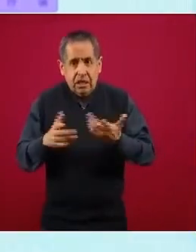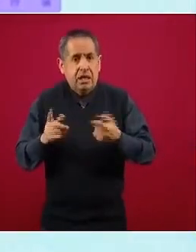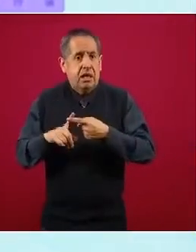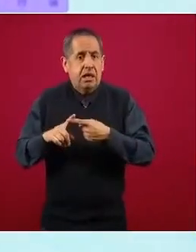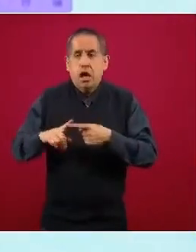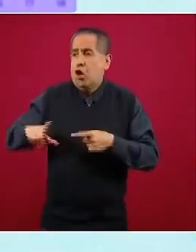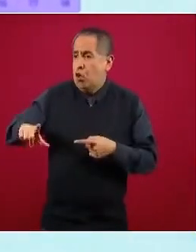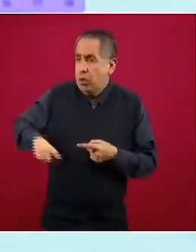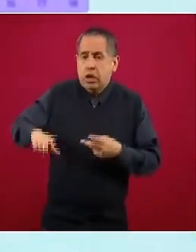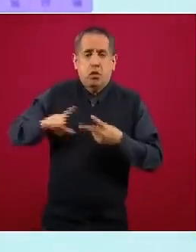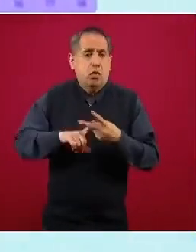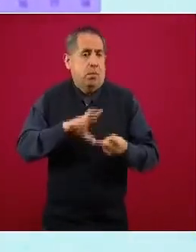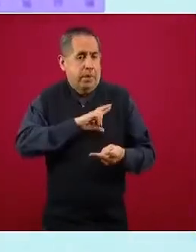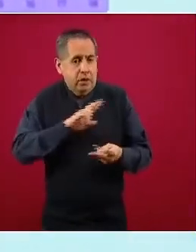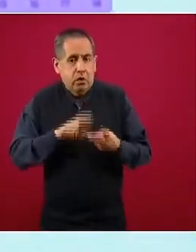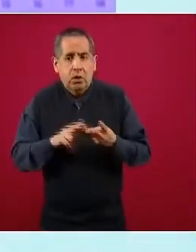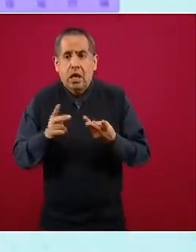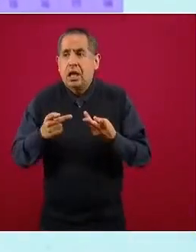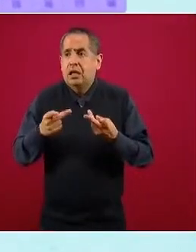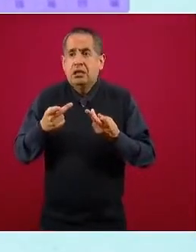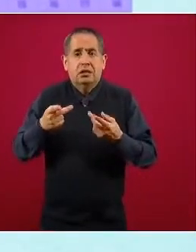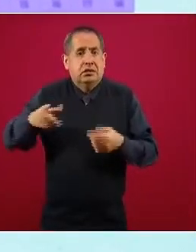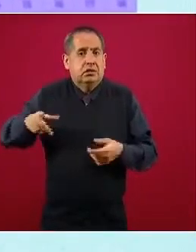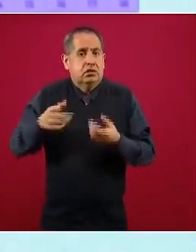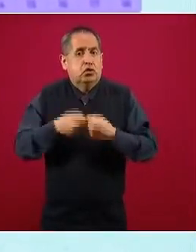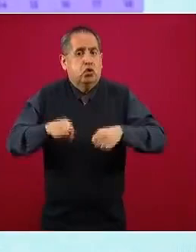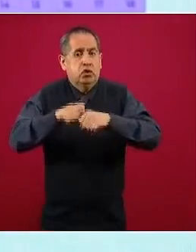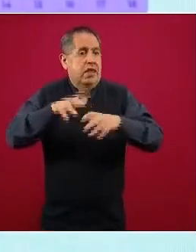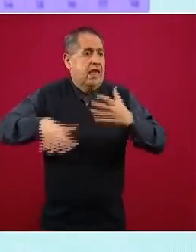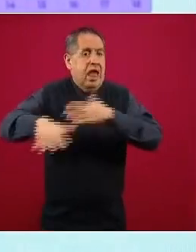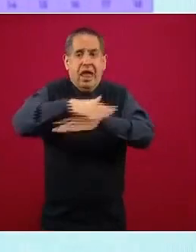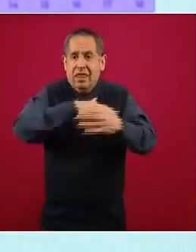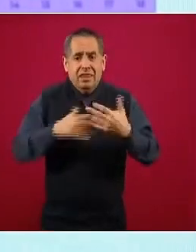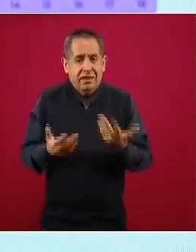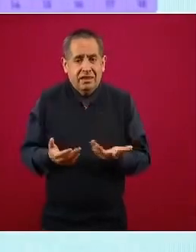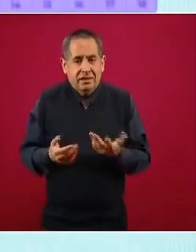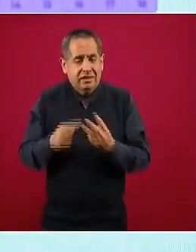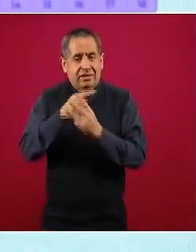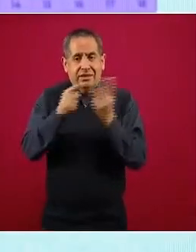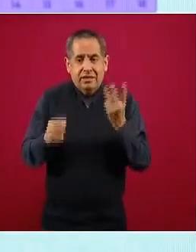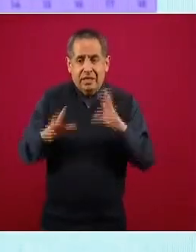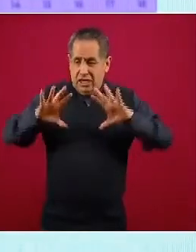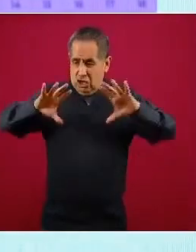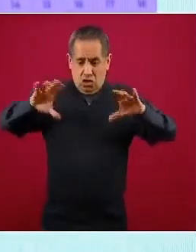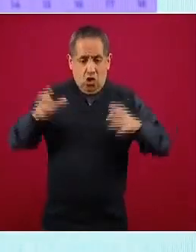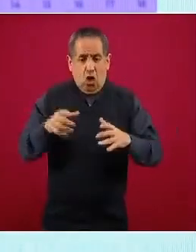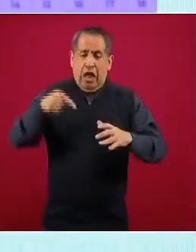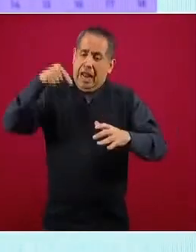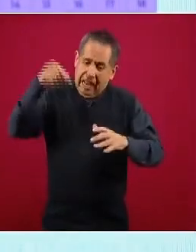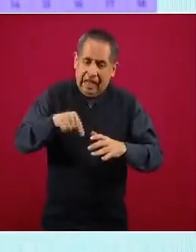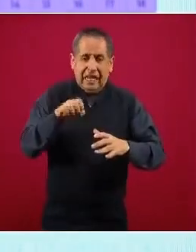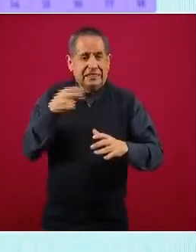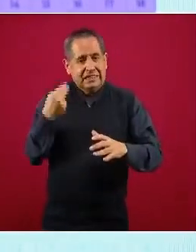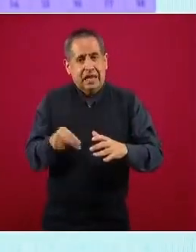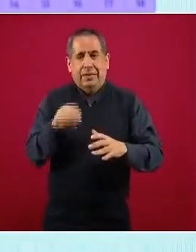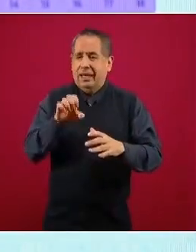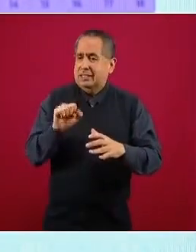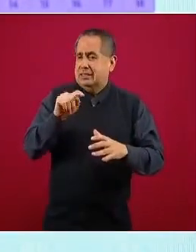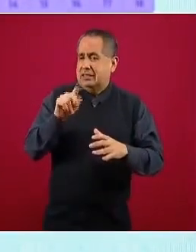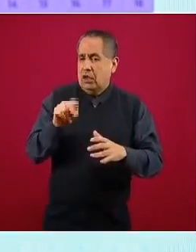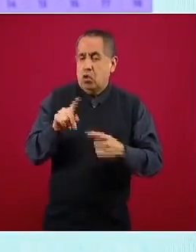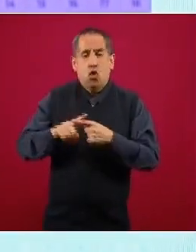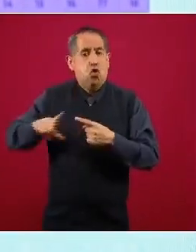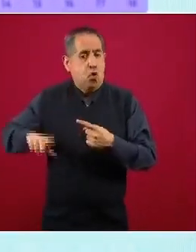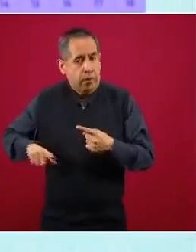público, privado y social. Y tenemos a la sociedad en su conjunto, los componentes del Estado nacional,